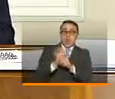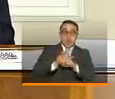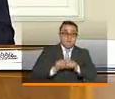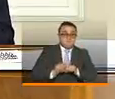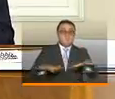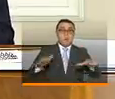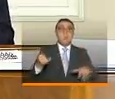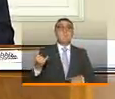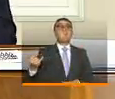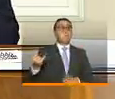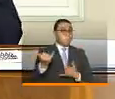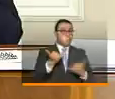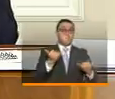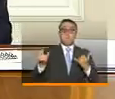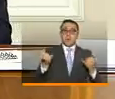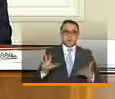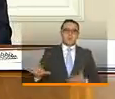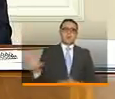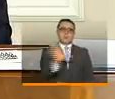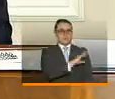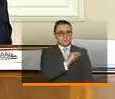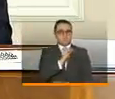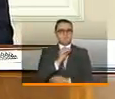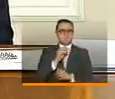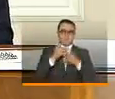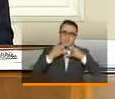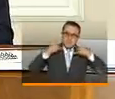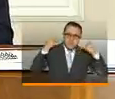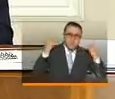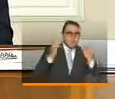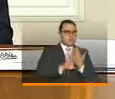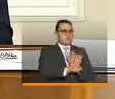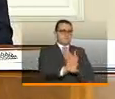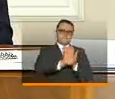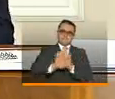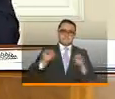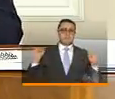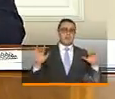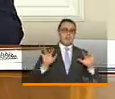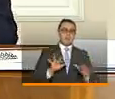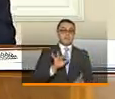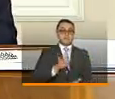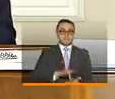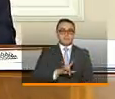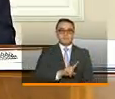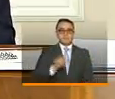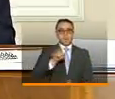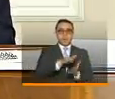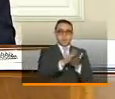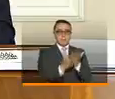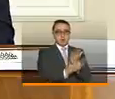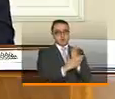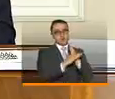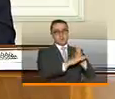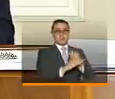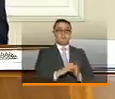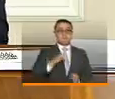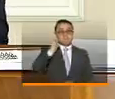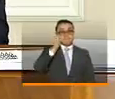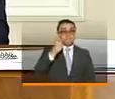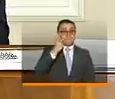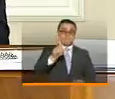seguimos trabajando, preparándonos con el uso del tapabocas, el distanciamiento físico, no aglomeraciones y todos los protocolos de bioseguridad. Mañana los